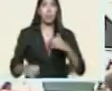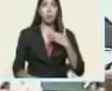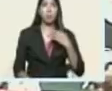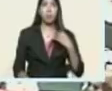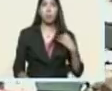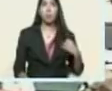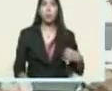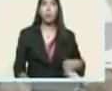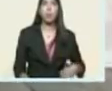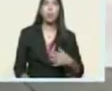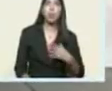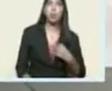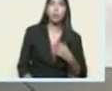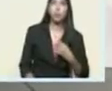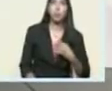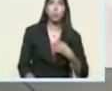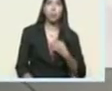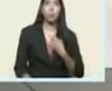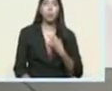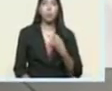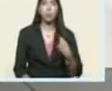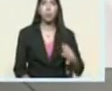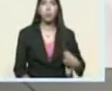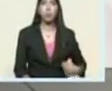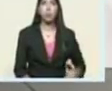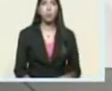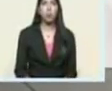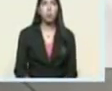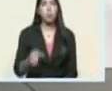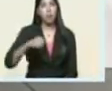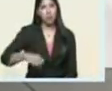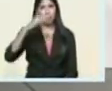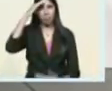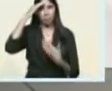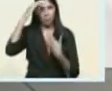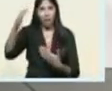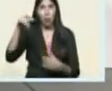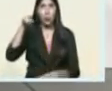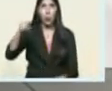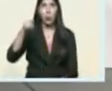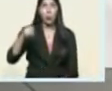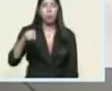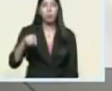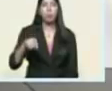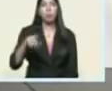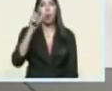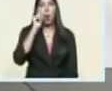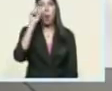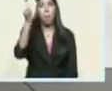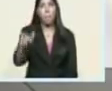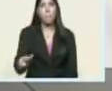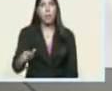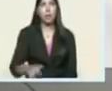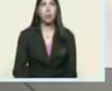Un saludo al presidente, compañero, hermano mayor, Raúl Castro Ruz,